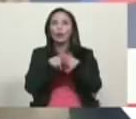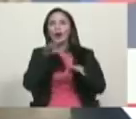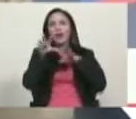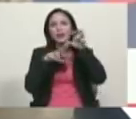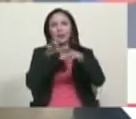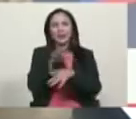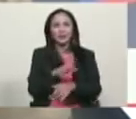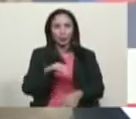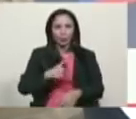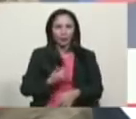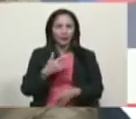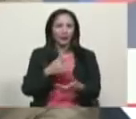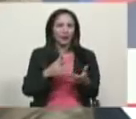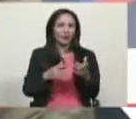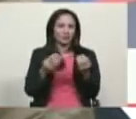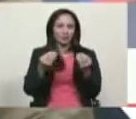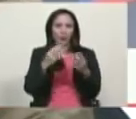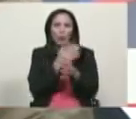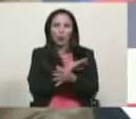Tania?